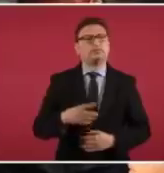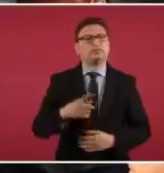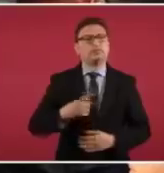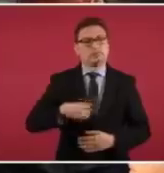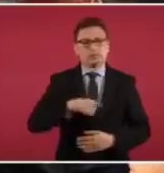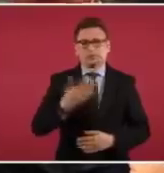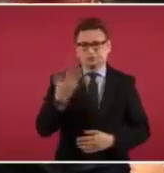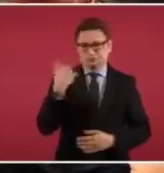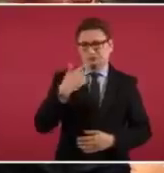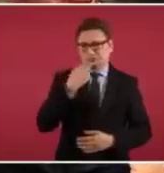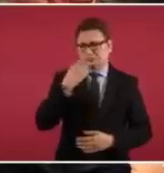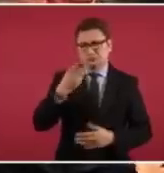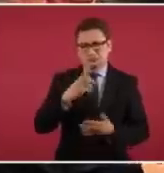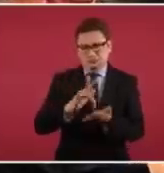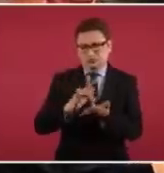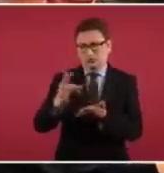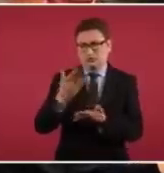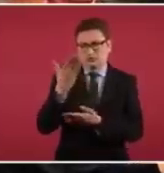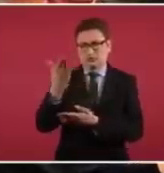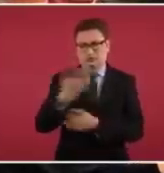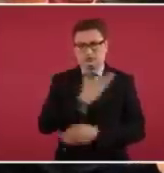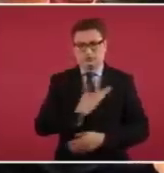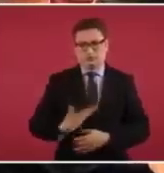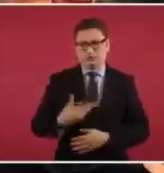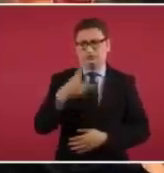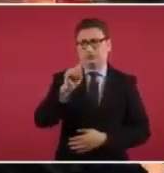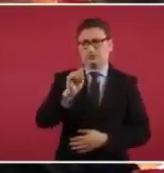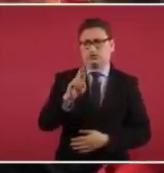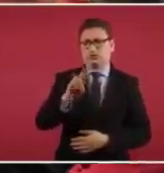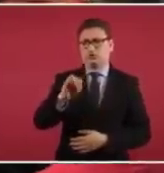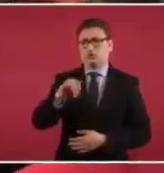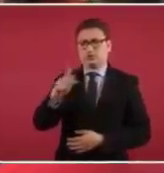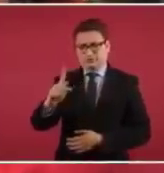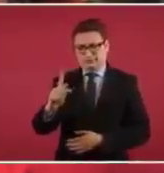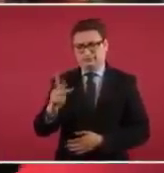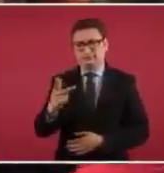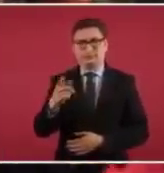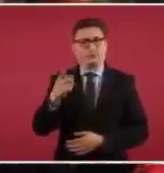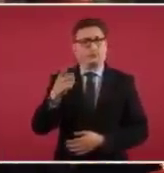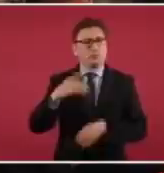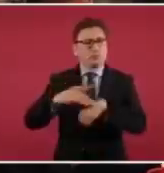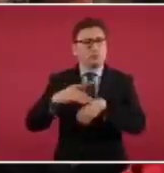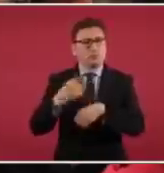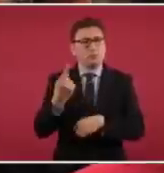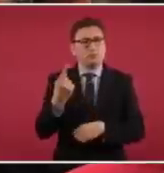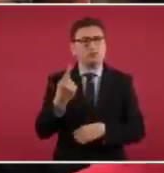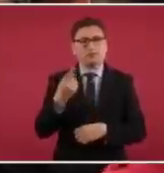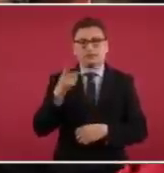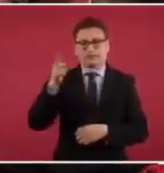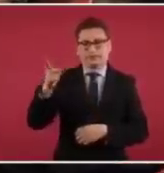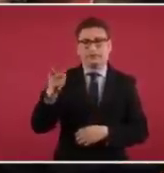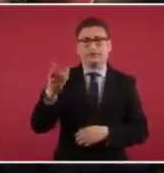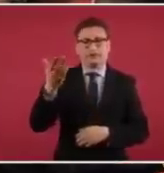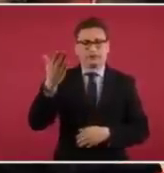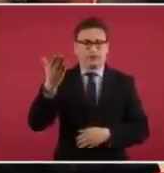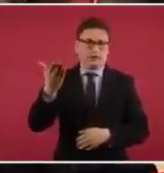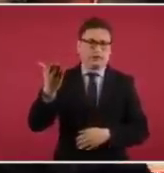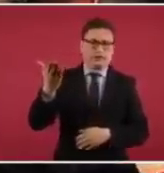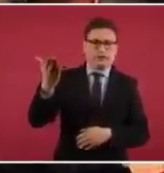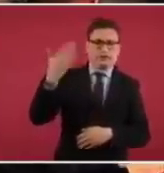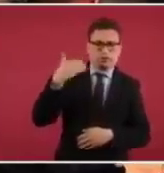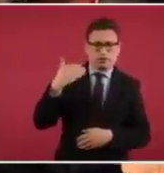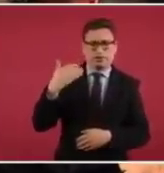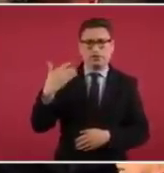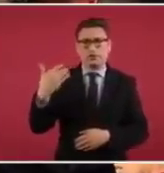agradecimos al presidente Donald Trump porque nos habló